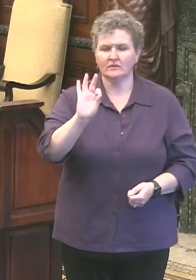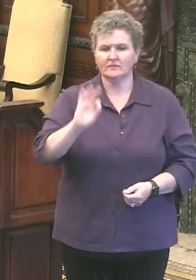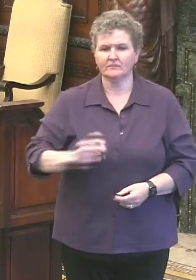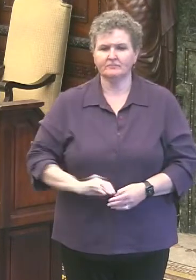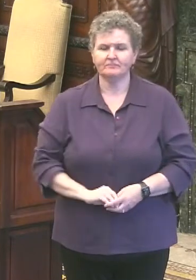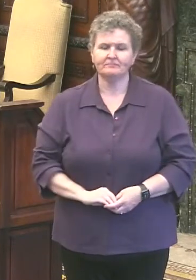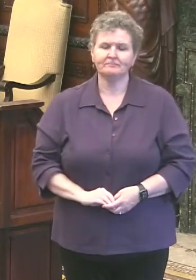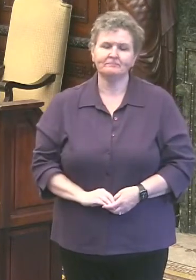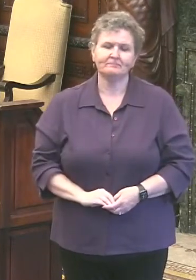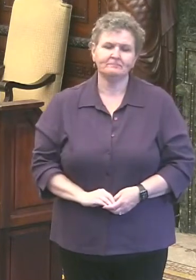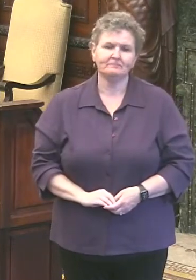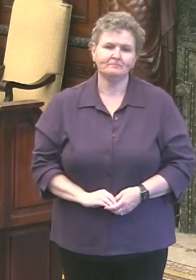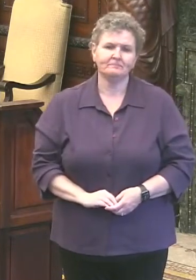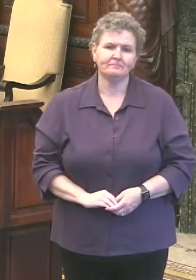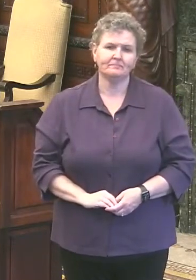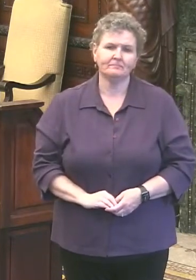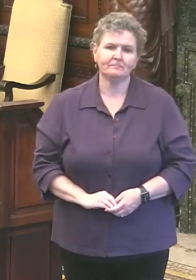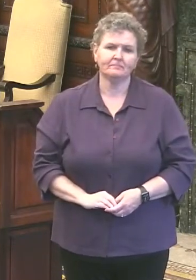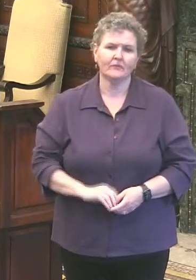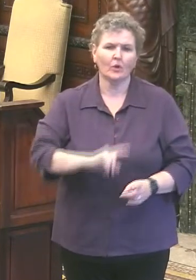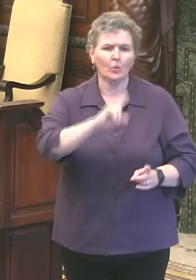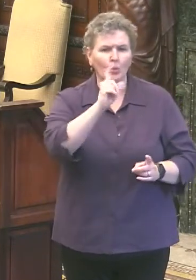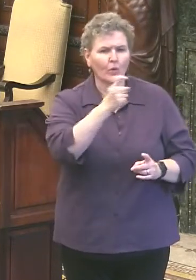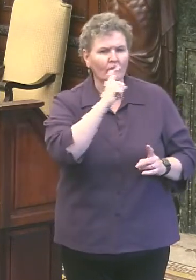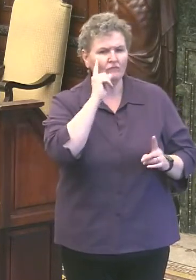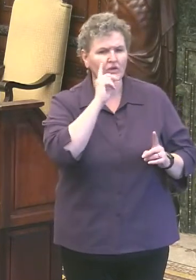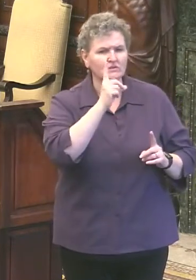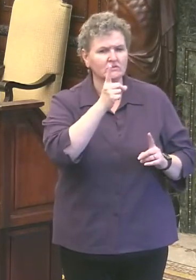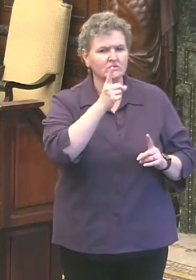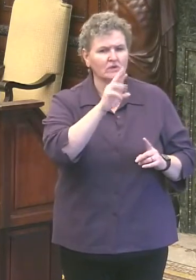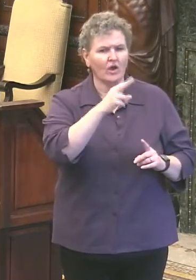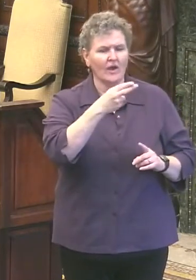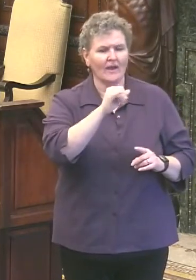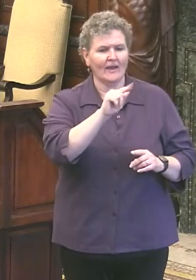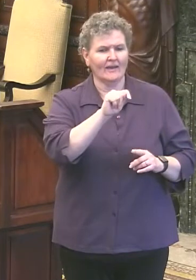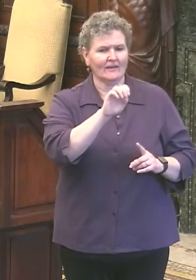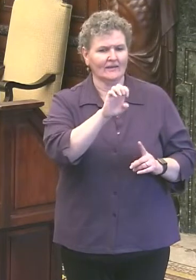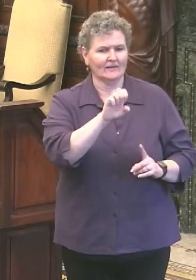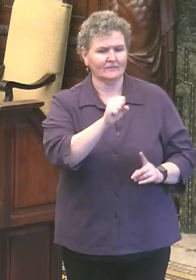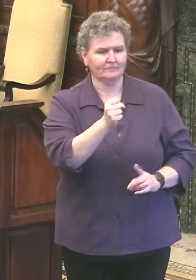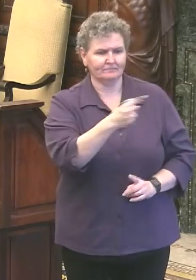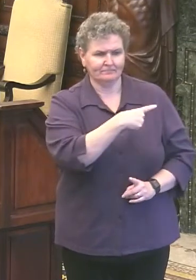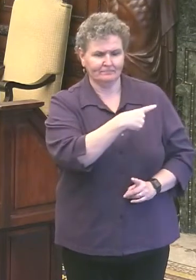29. Yeah, hi there. Questions for Dr. Hite. Dr.